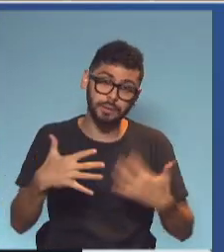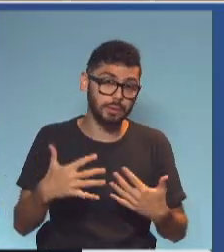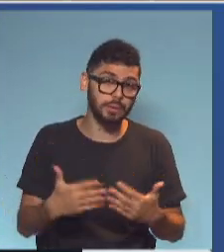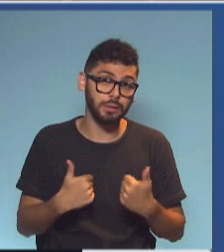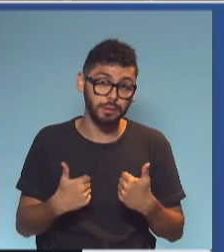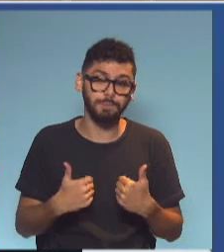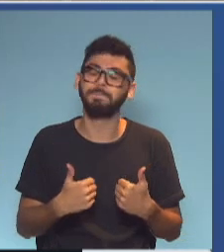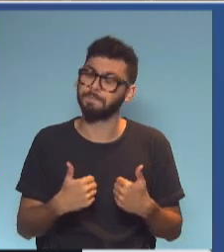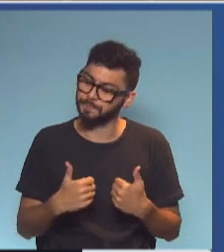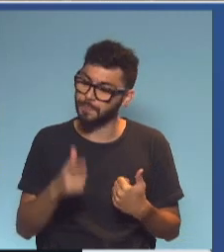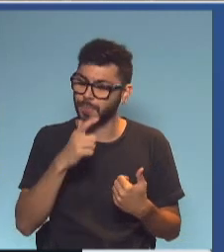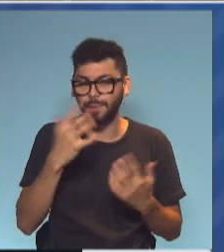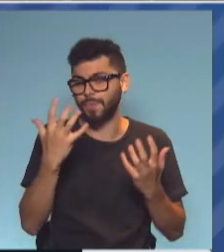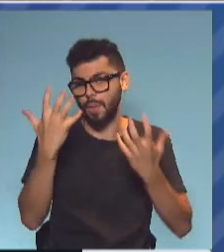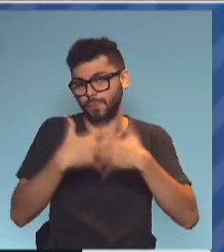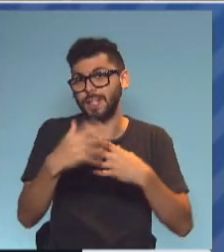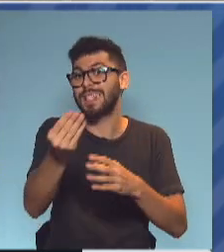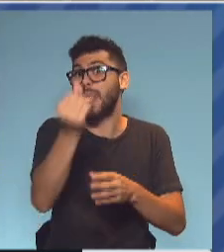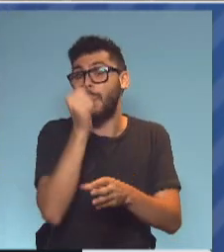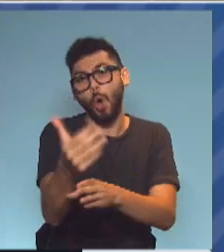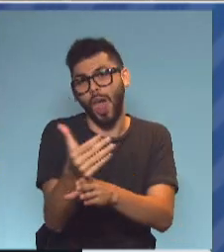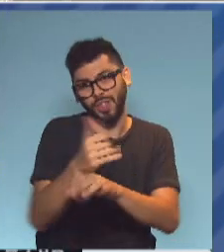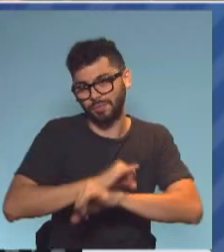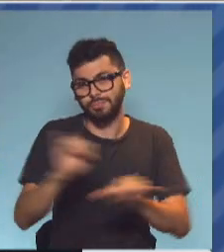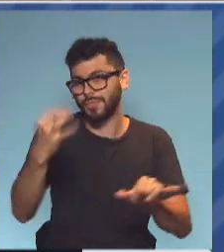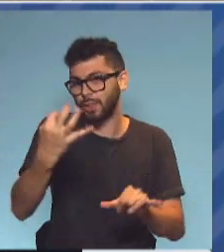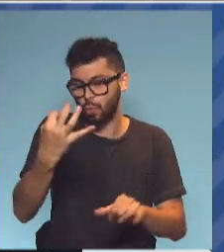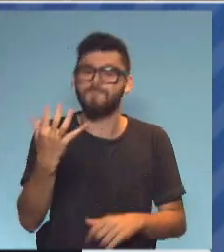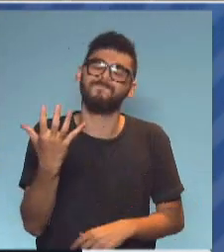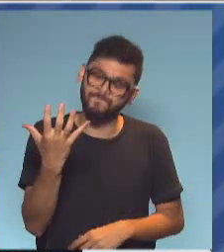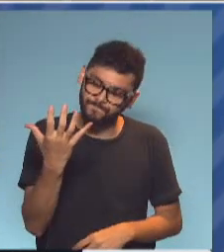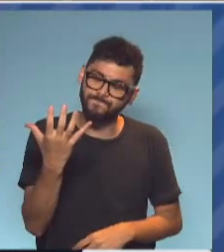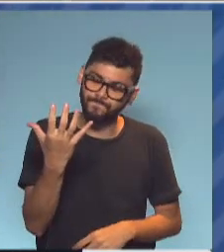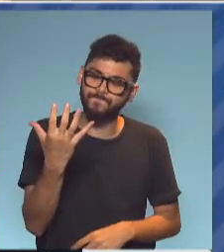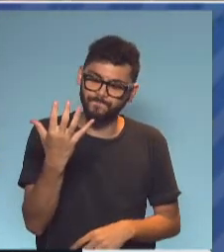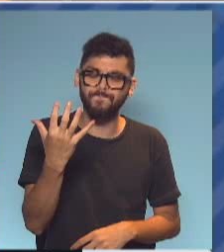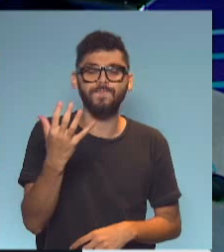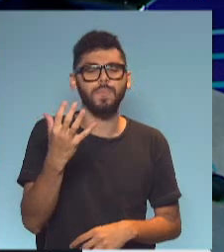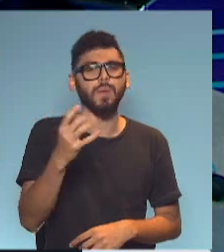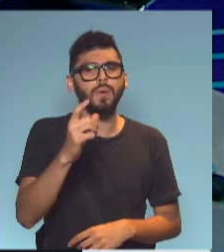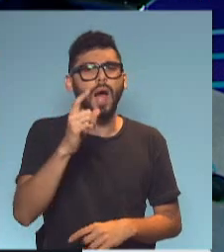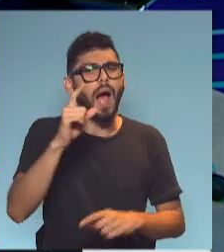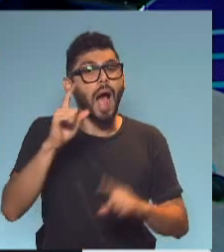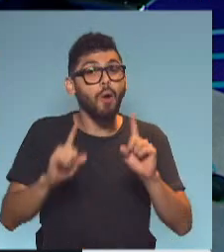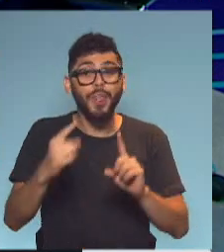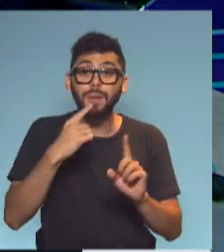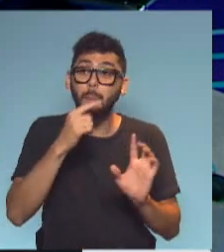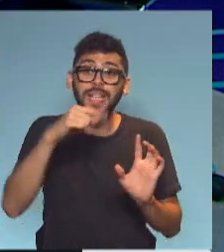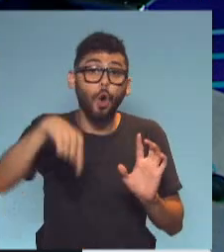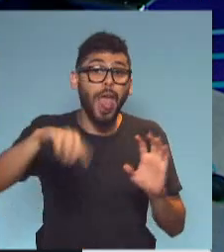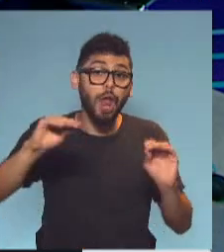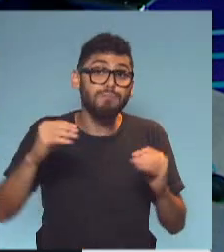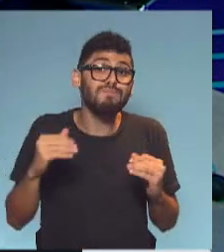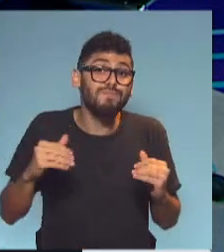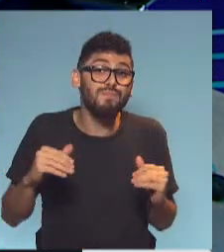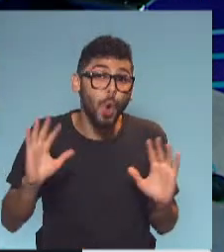conversaciones. Está, ¿no?, claro que va a llegar antes del fin de semana. Sí, ¿no? Aparentemente sí. Así es, en las próximas horas, incluso algunos no descartaban que sea esta misma noche.